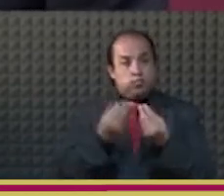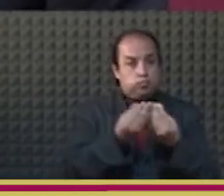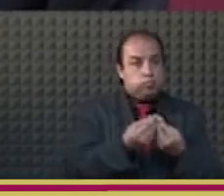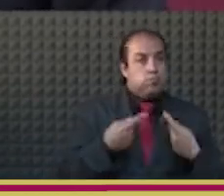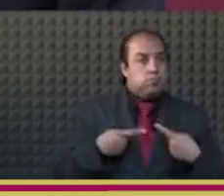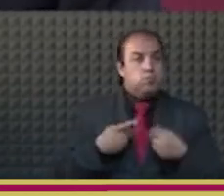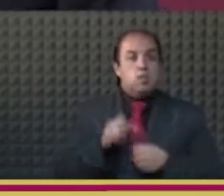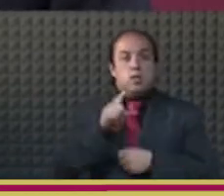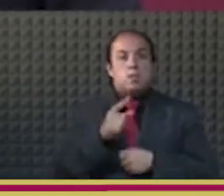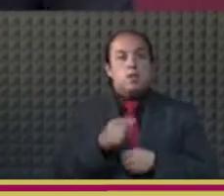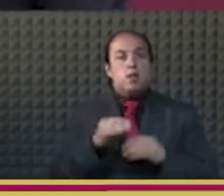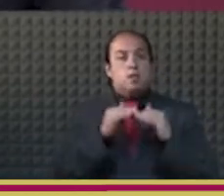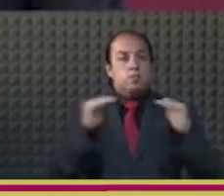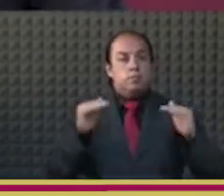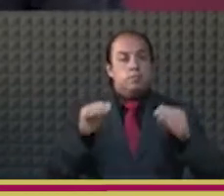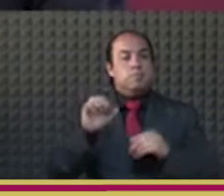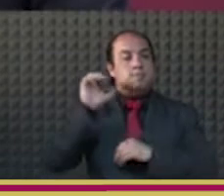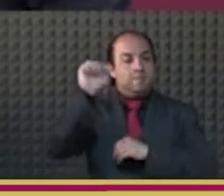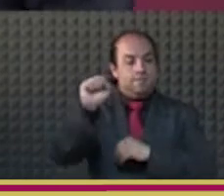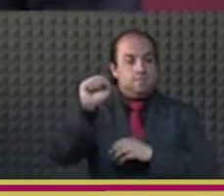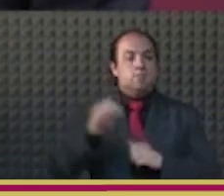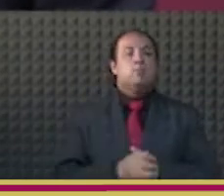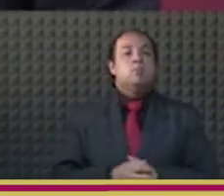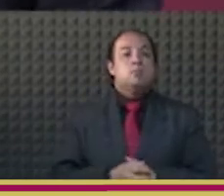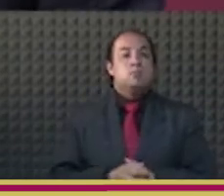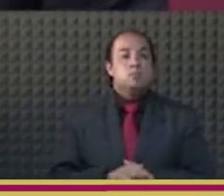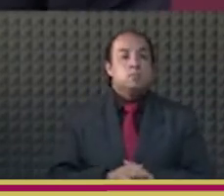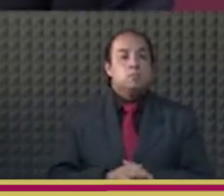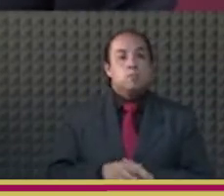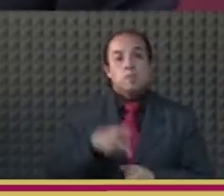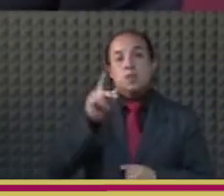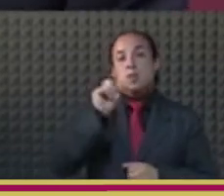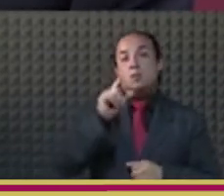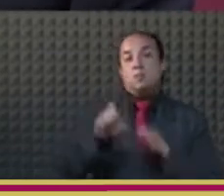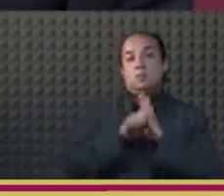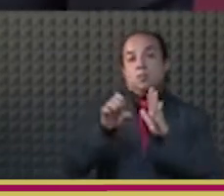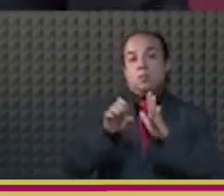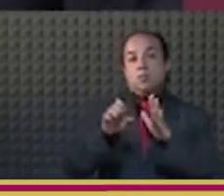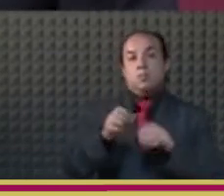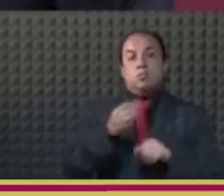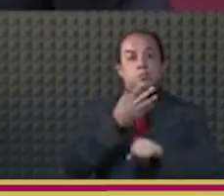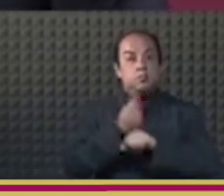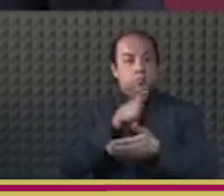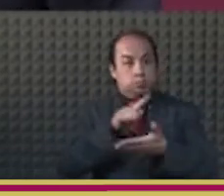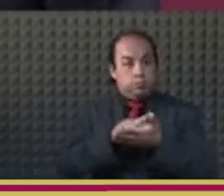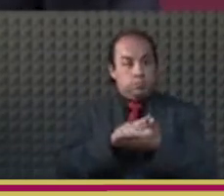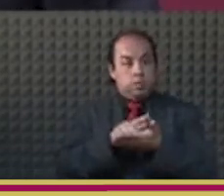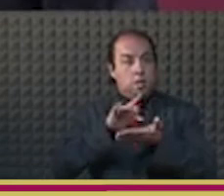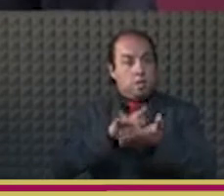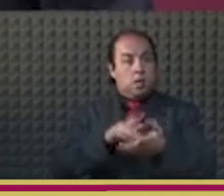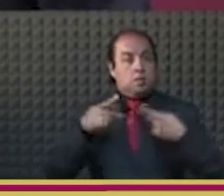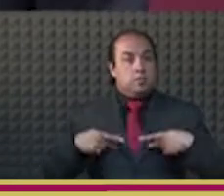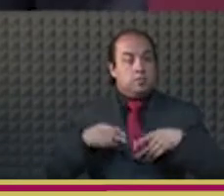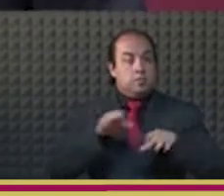también la democracia en los sindicatos. Pero también, por ejemplo, la reforma en favor de las